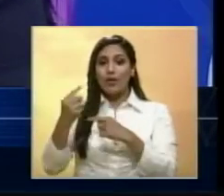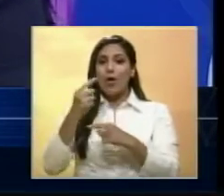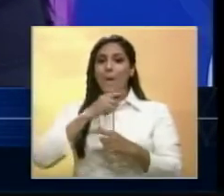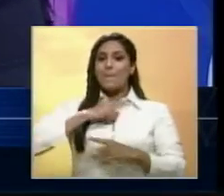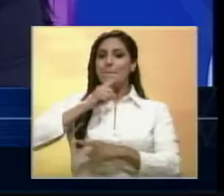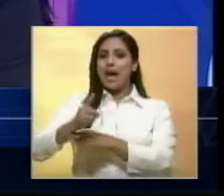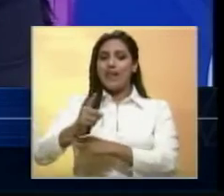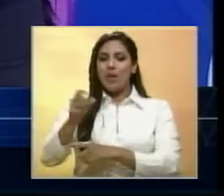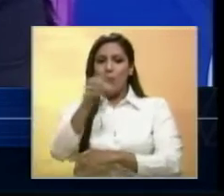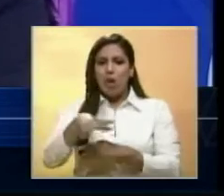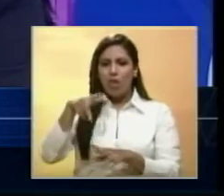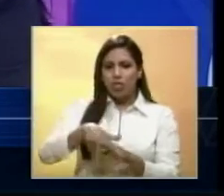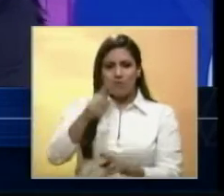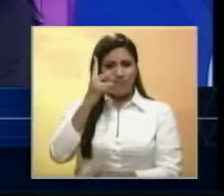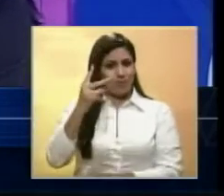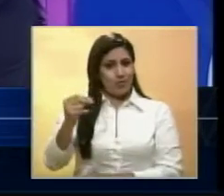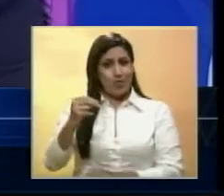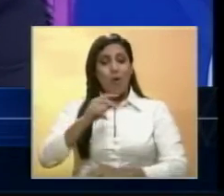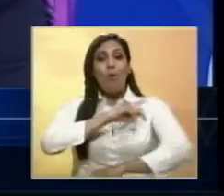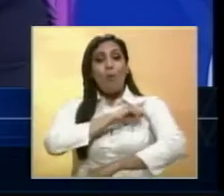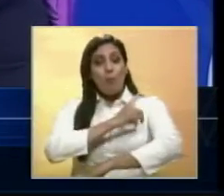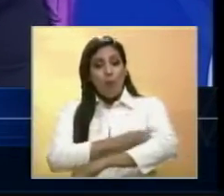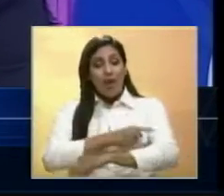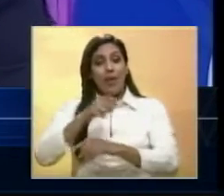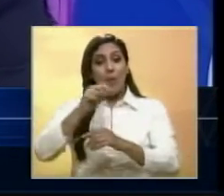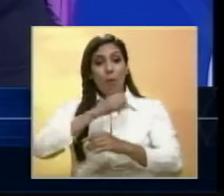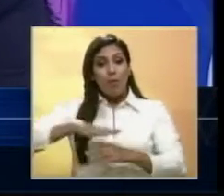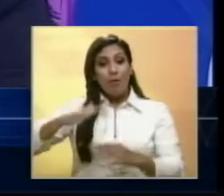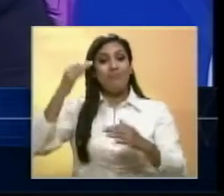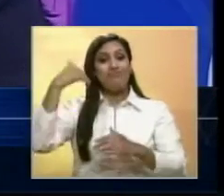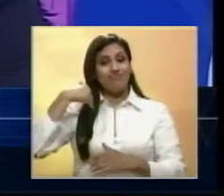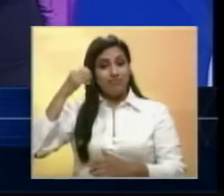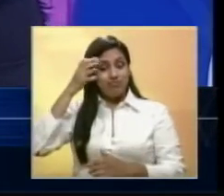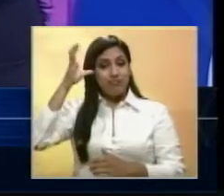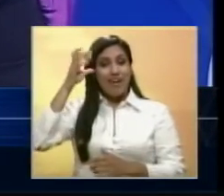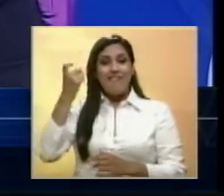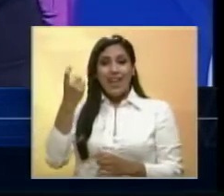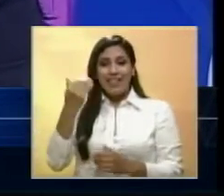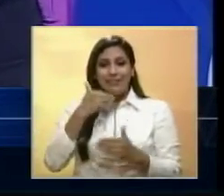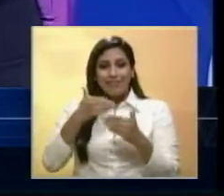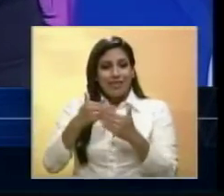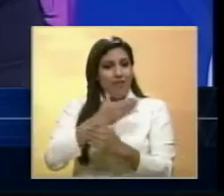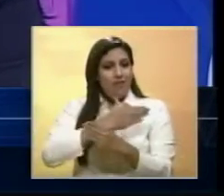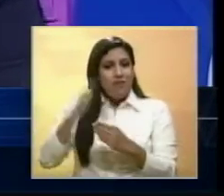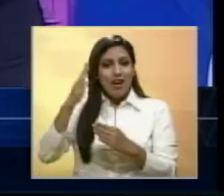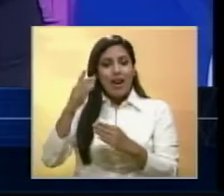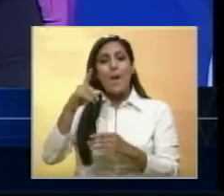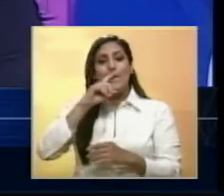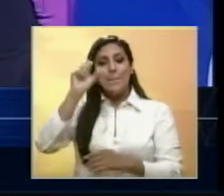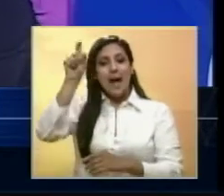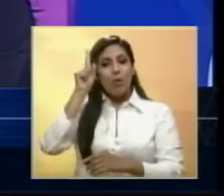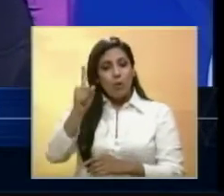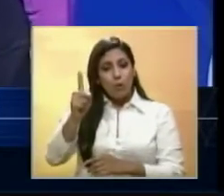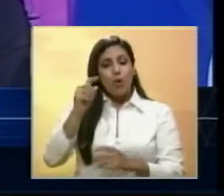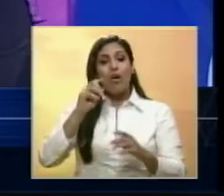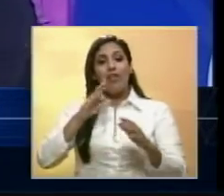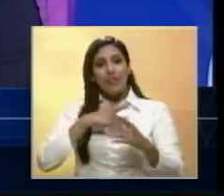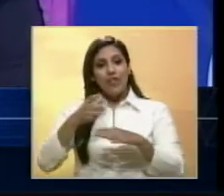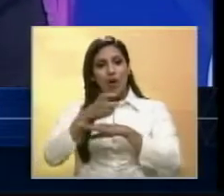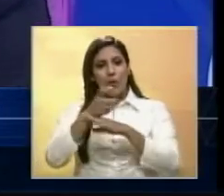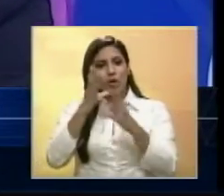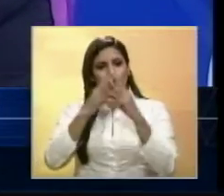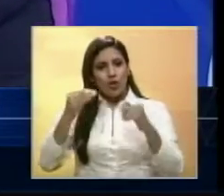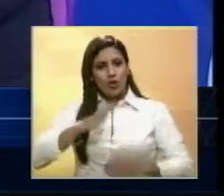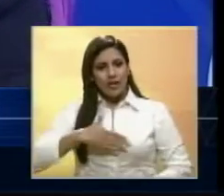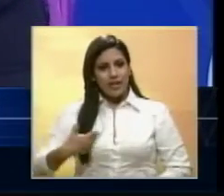la voluntad del pueblo venezolano. El pueblo venezolano está consciente de que falta cada vez menos para lograr ese cambio y lograr esa gobernabilidad que